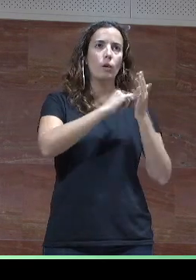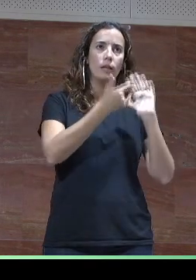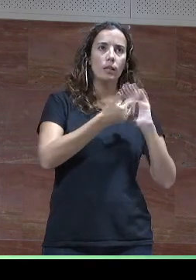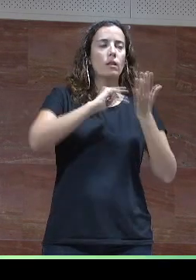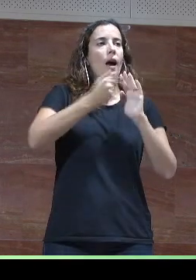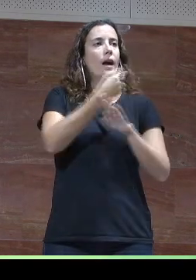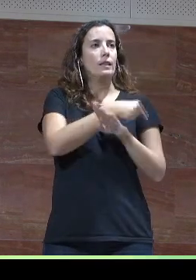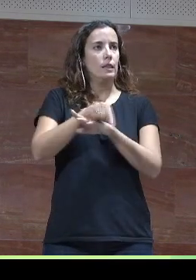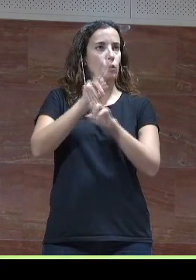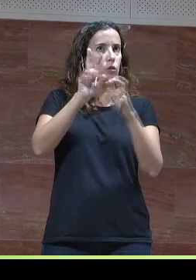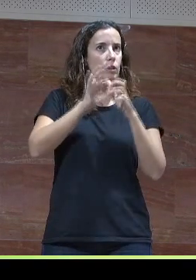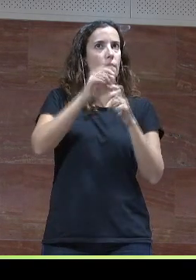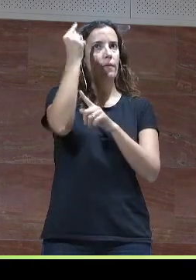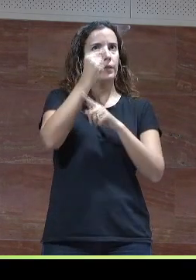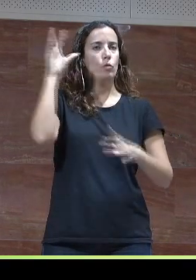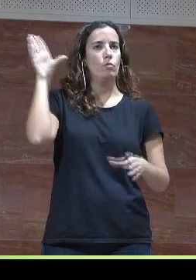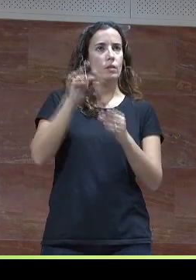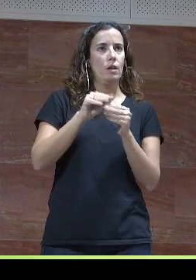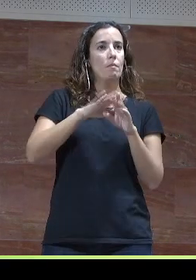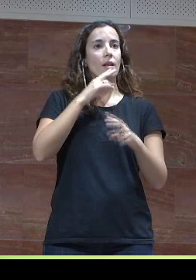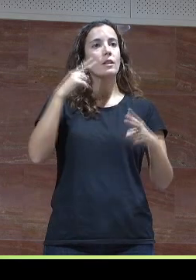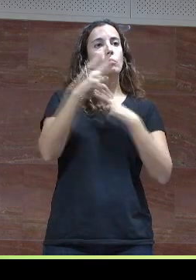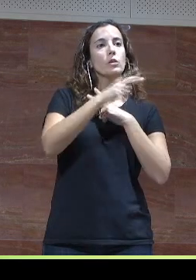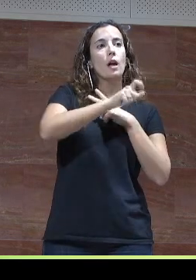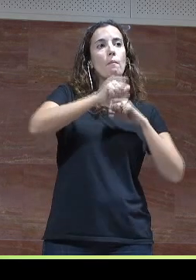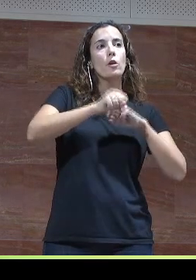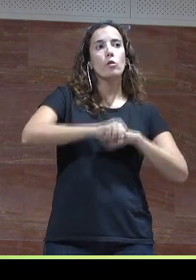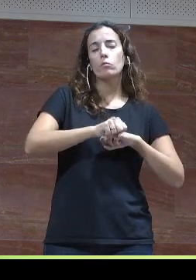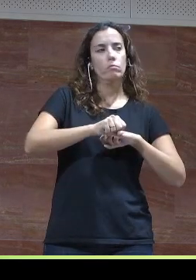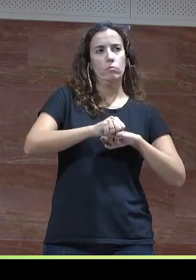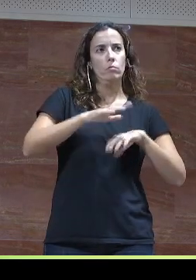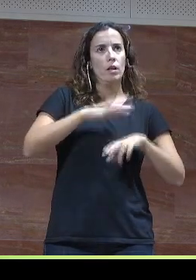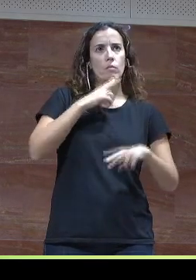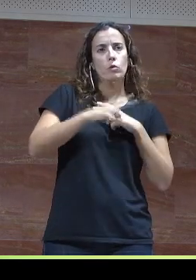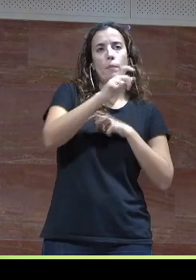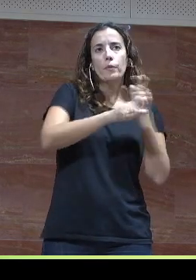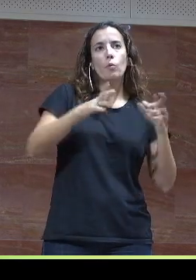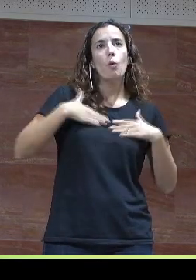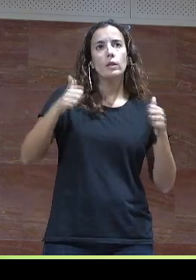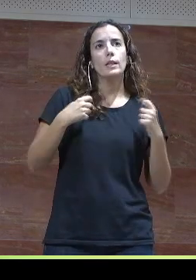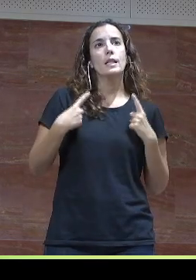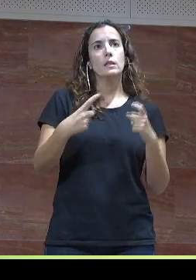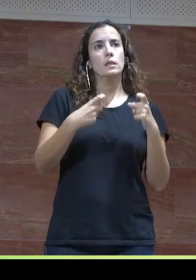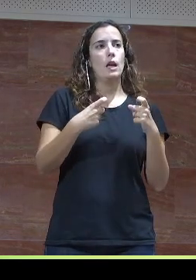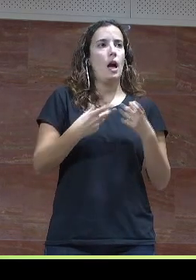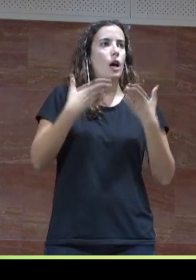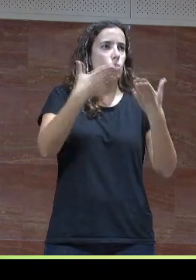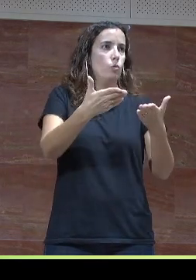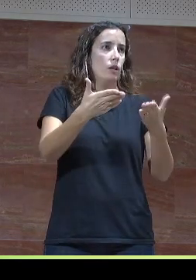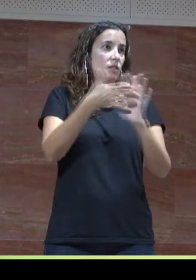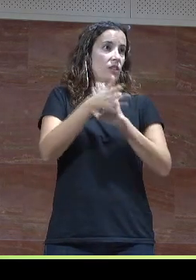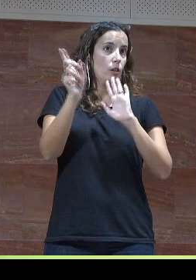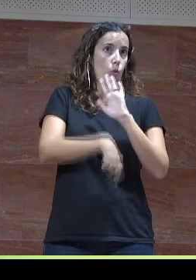tema, precisamente para dar respuesta no solo a los mayores, sino a cualquier persona que va a necesitar algún tipo de ayuda a lo largo de su vida, que vamos a ser